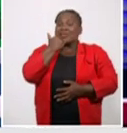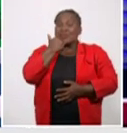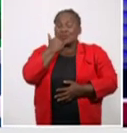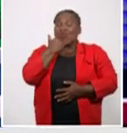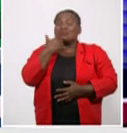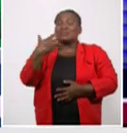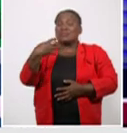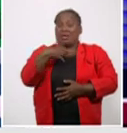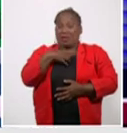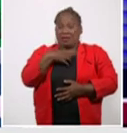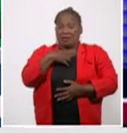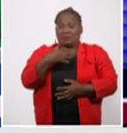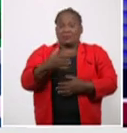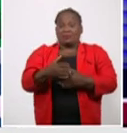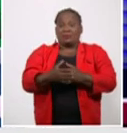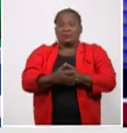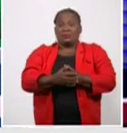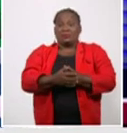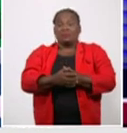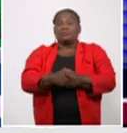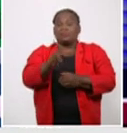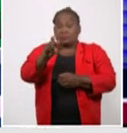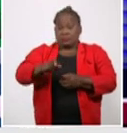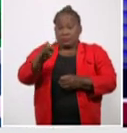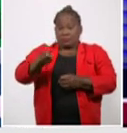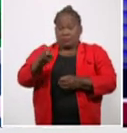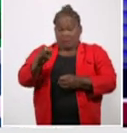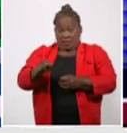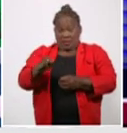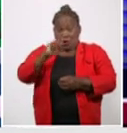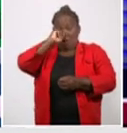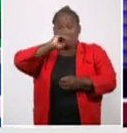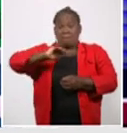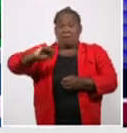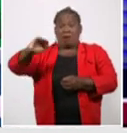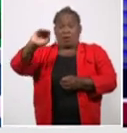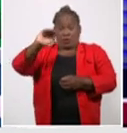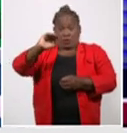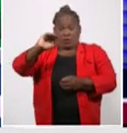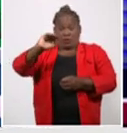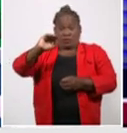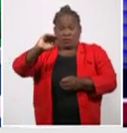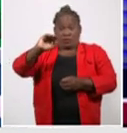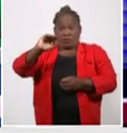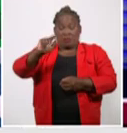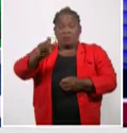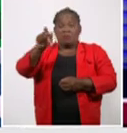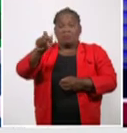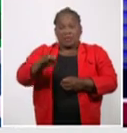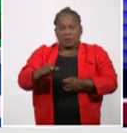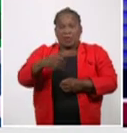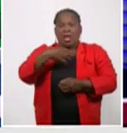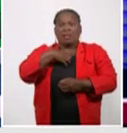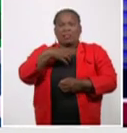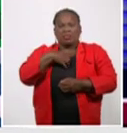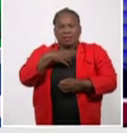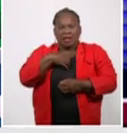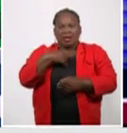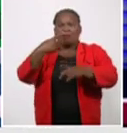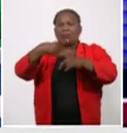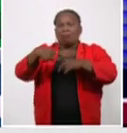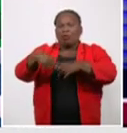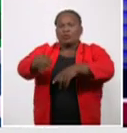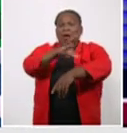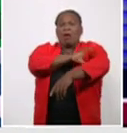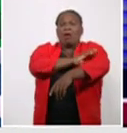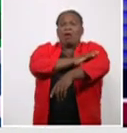que las personas mayores, las personas que tenemos comorbilidades,